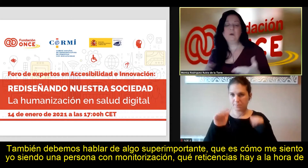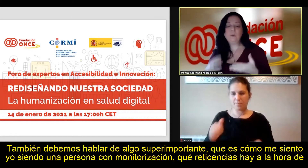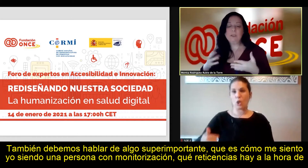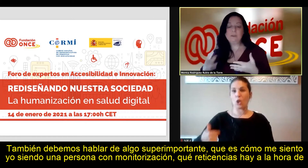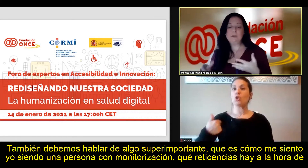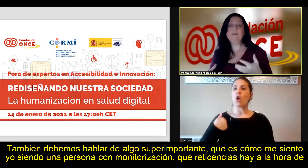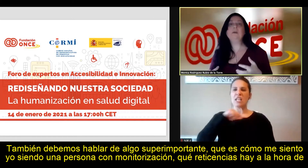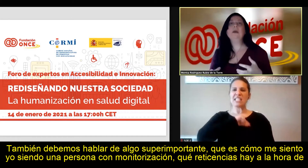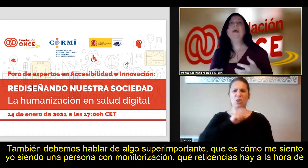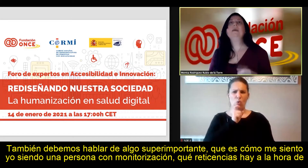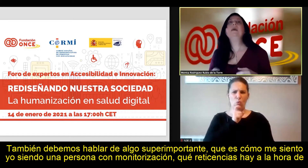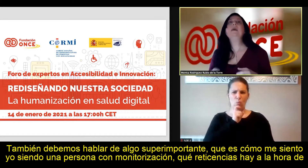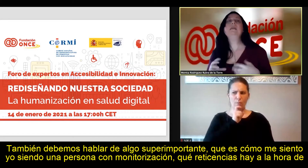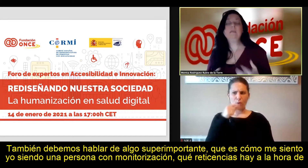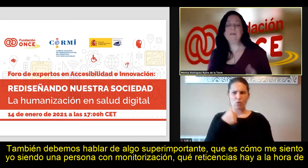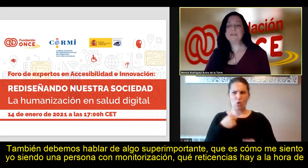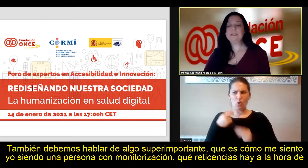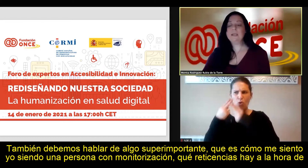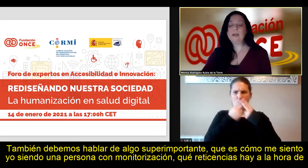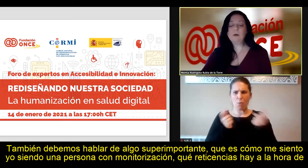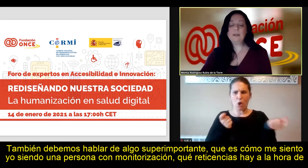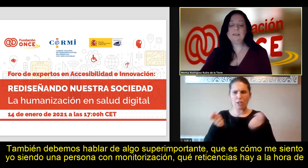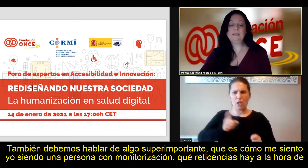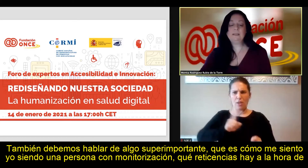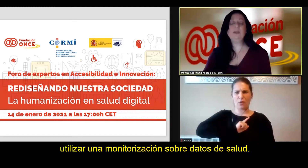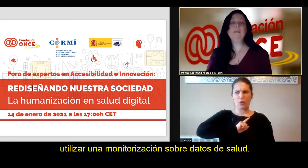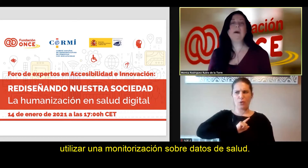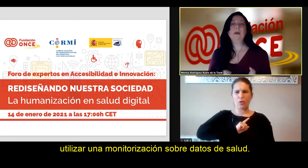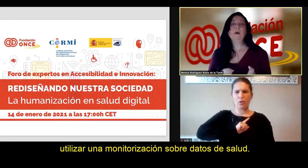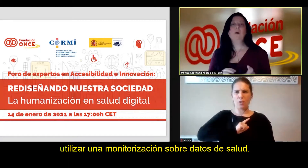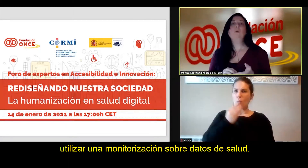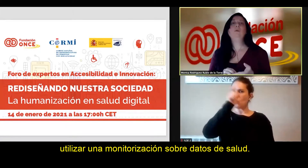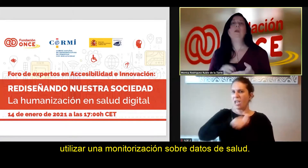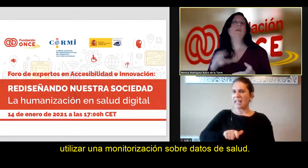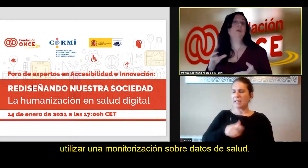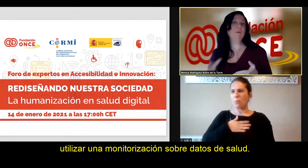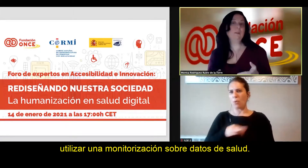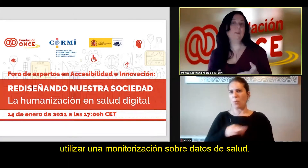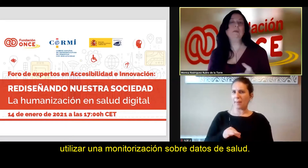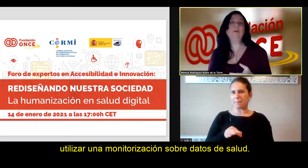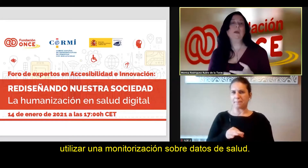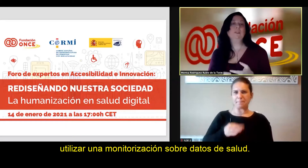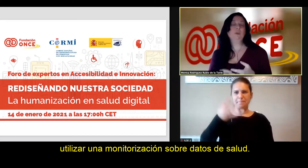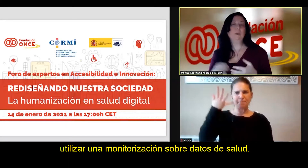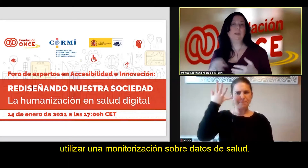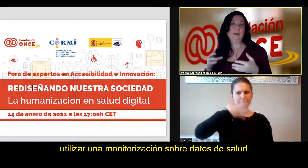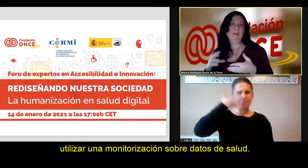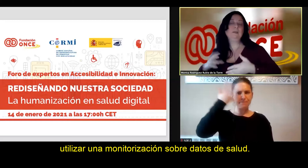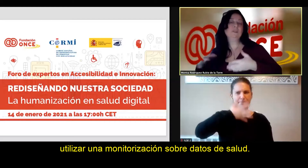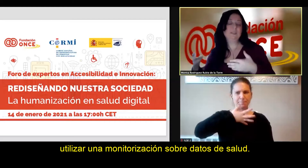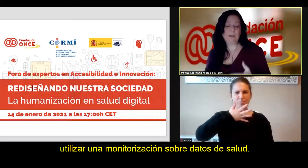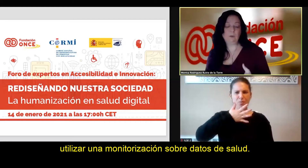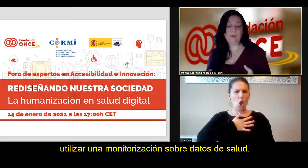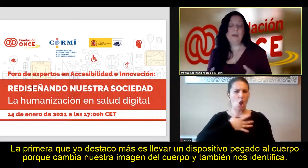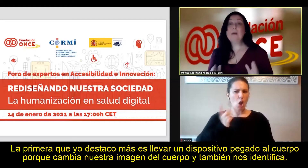con monitorización. ¿Qué reticencias hay a la hora de utilizar una monitorización sobre datos